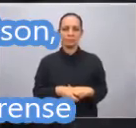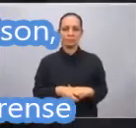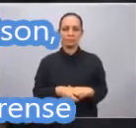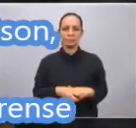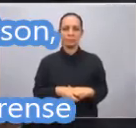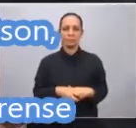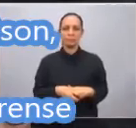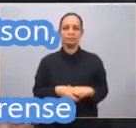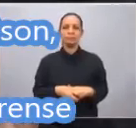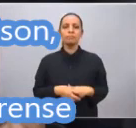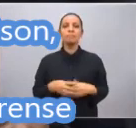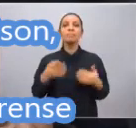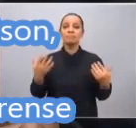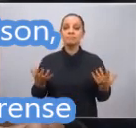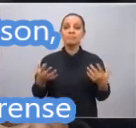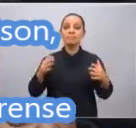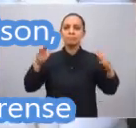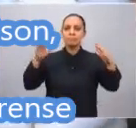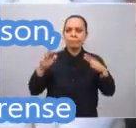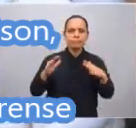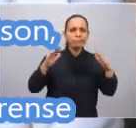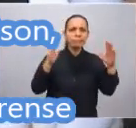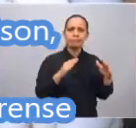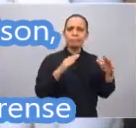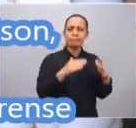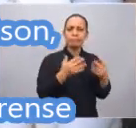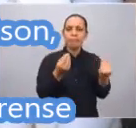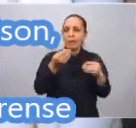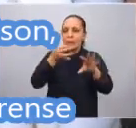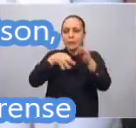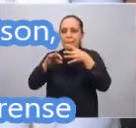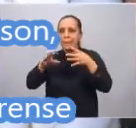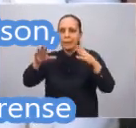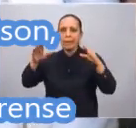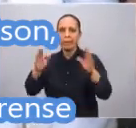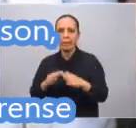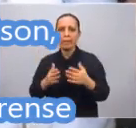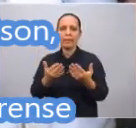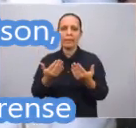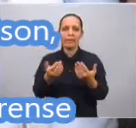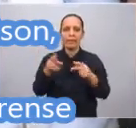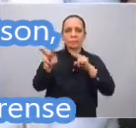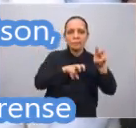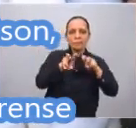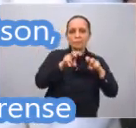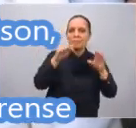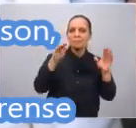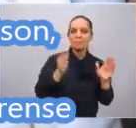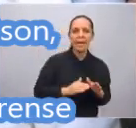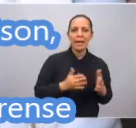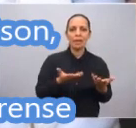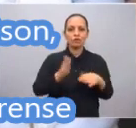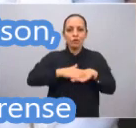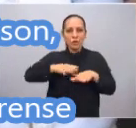¿Qué generó eso? Caída de ventas, caída de ingresos por la caída de los